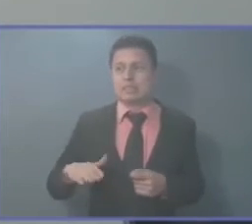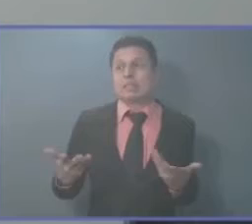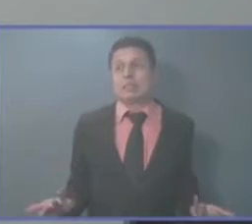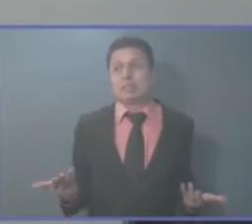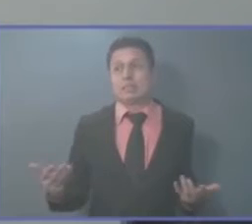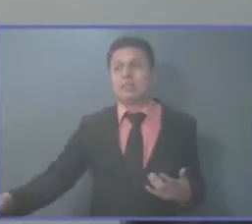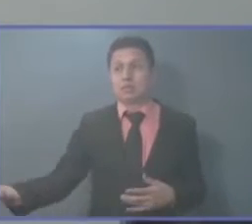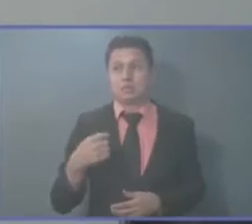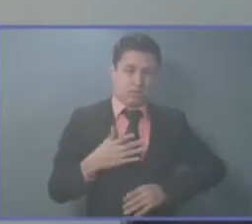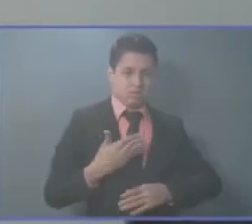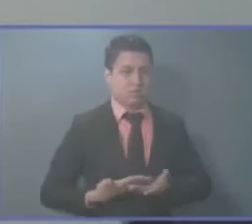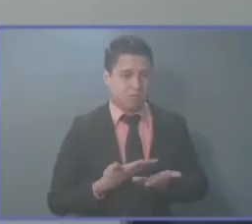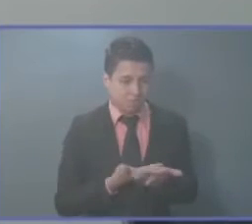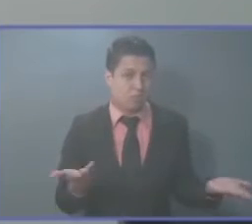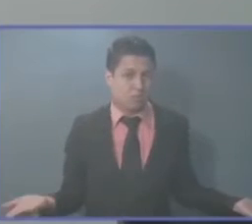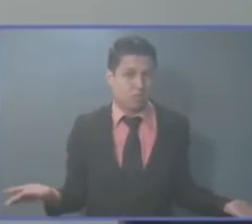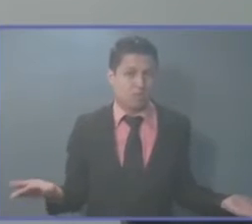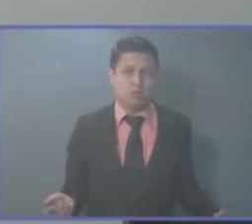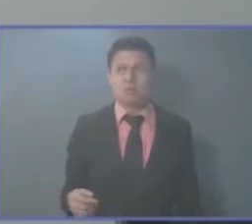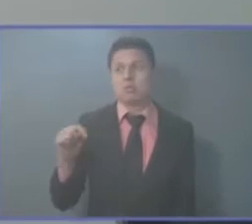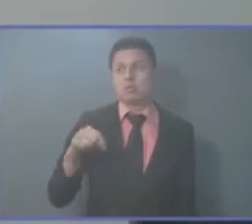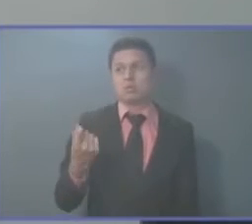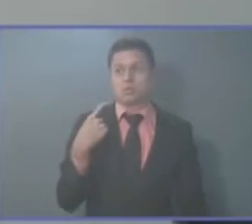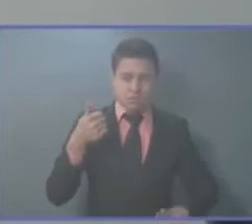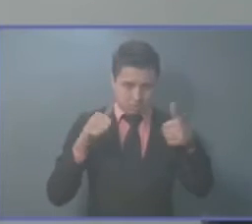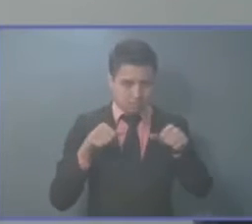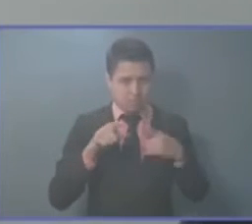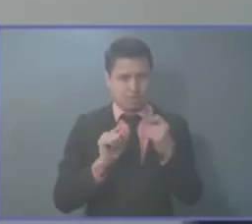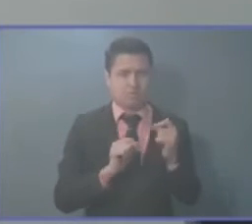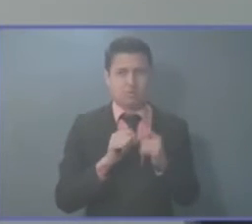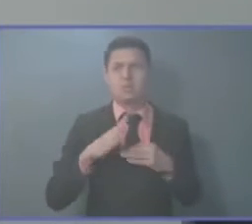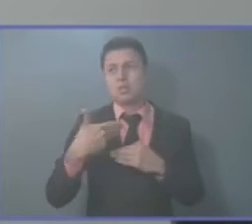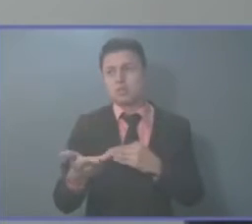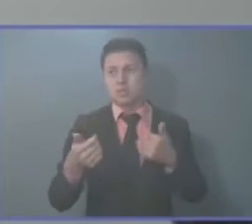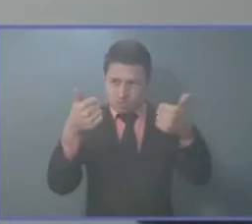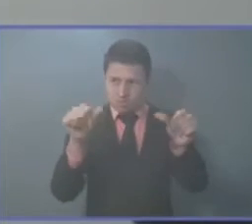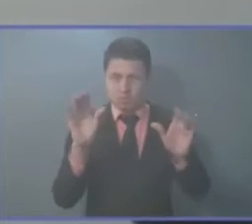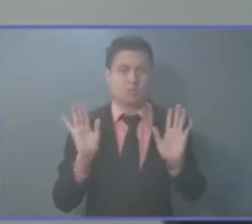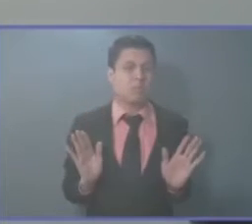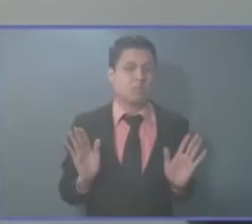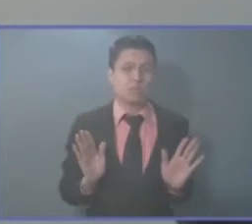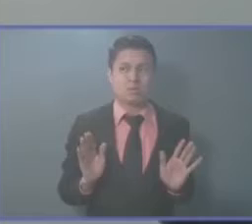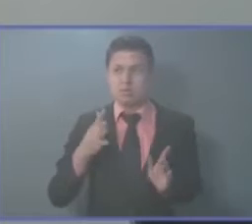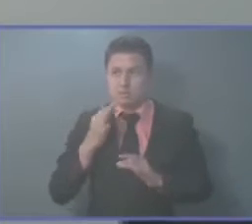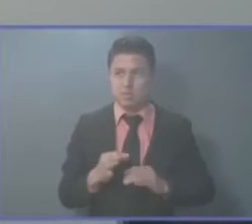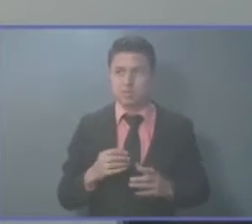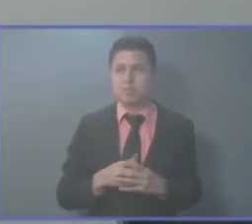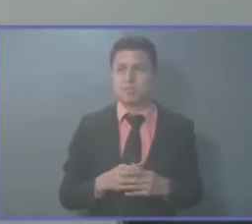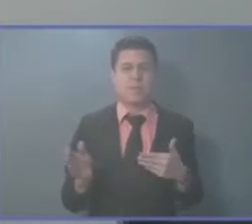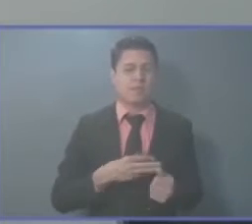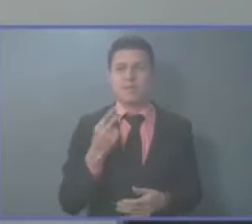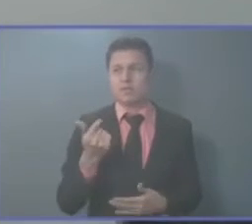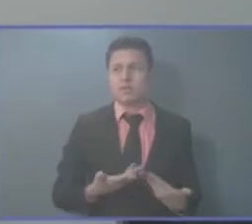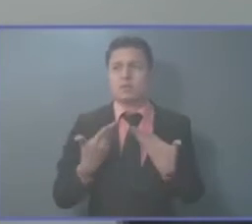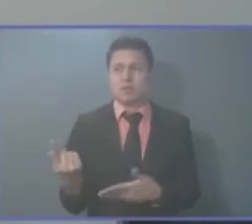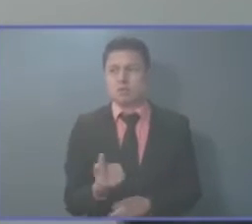Entonces yo sí, mi propuesta esa era de que hoy la aprobemos tal como está y el resto lo dejamos, ¿verdad? Que para ayudarle a